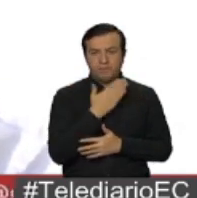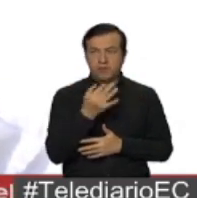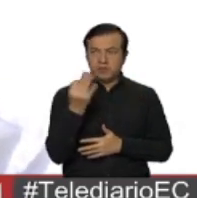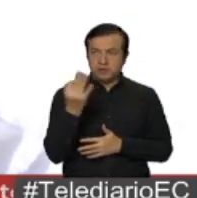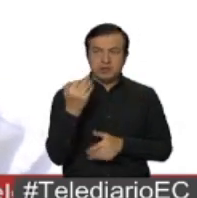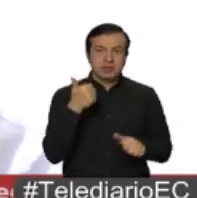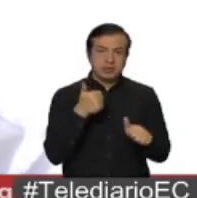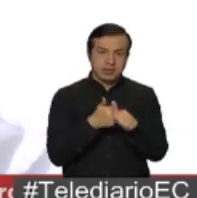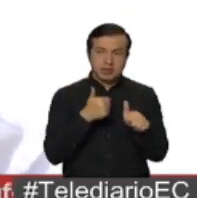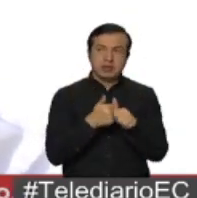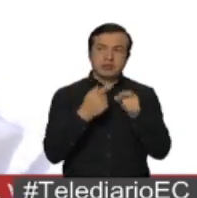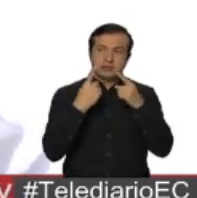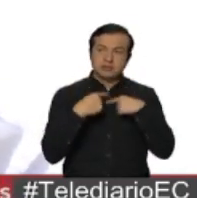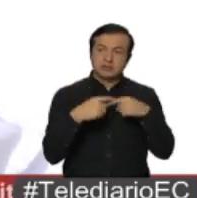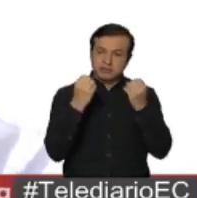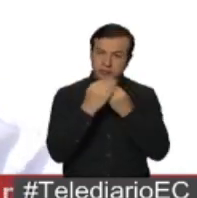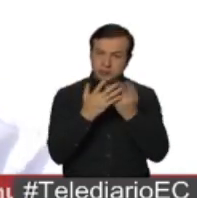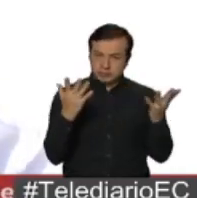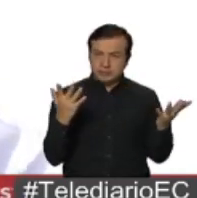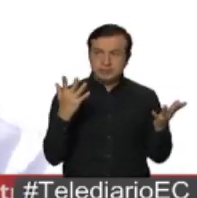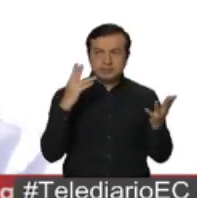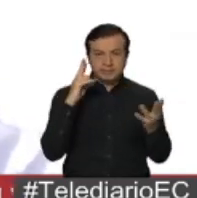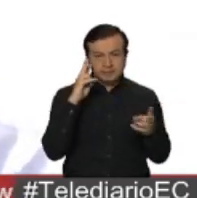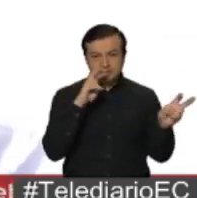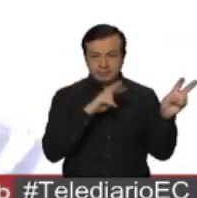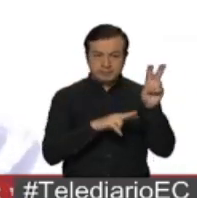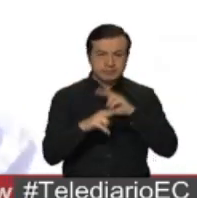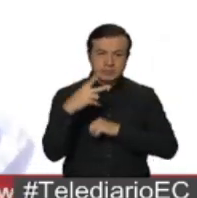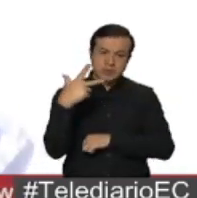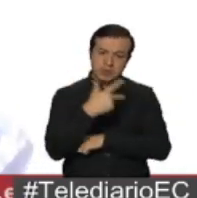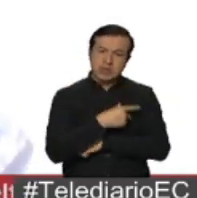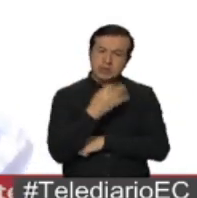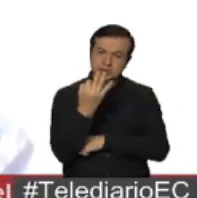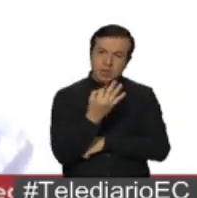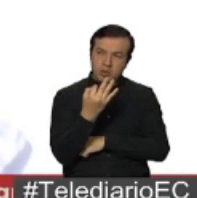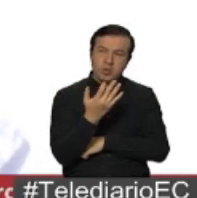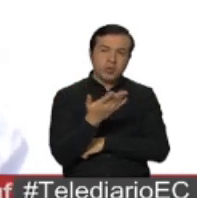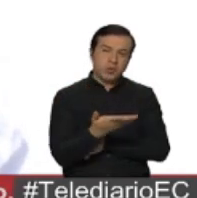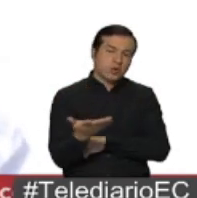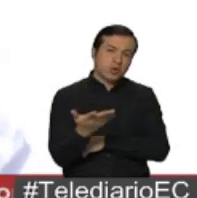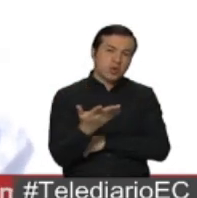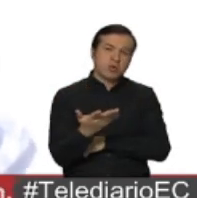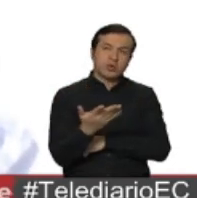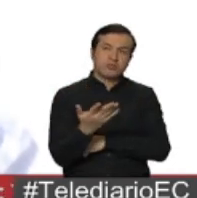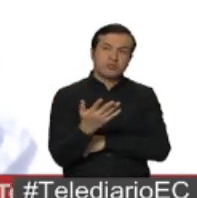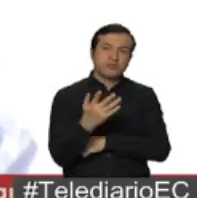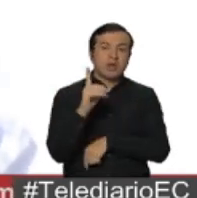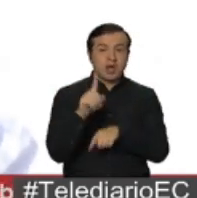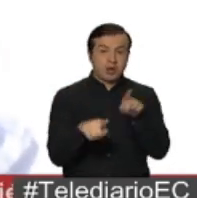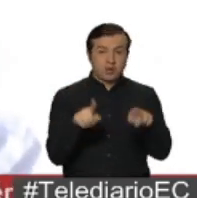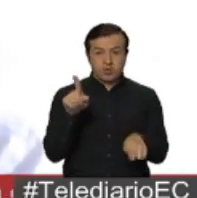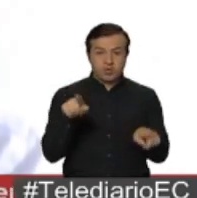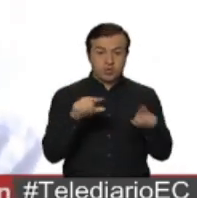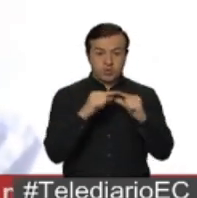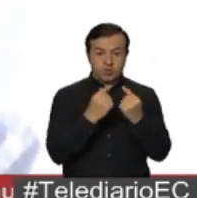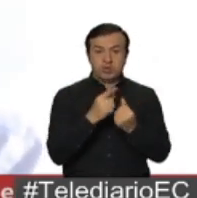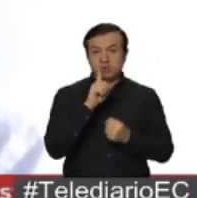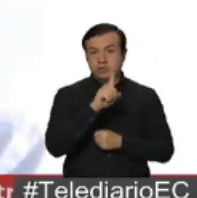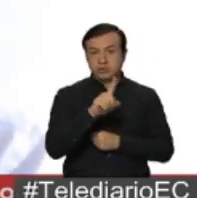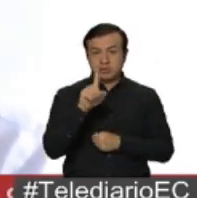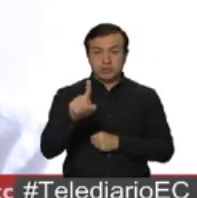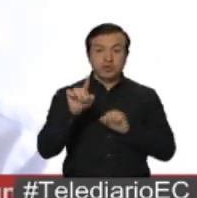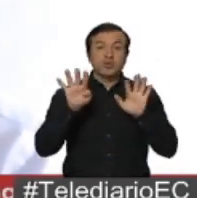pronto podremos encontrar una vacuna para este virus entonces en este sentido hay varios grupos de hay 119